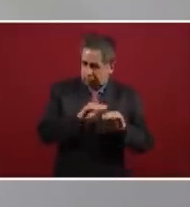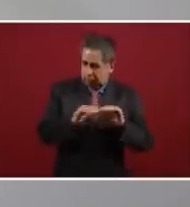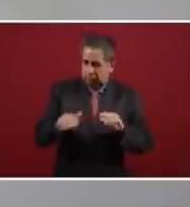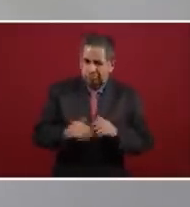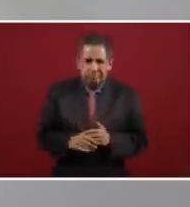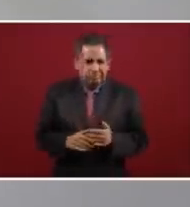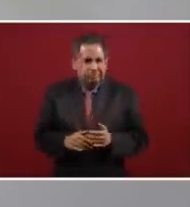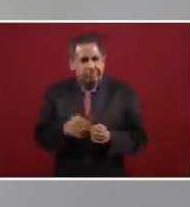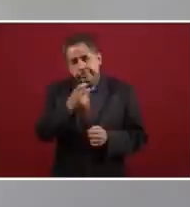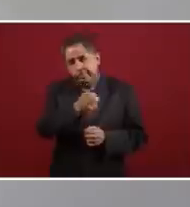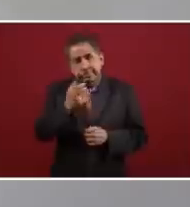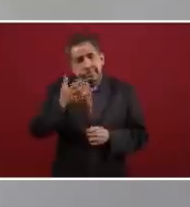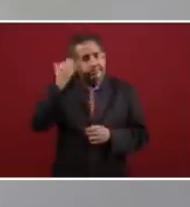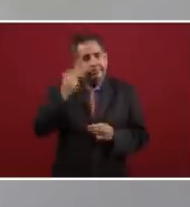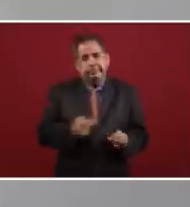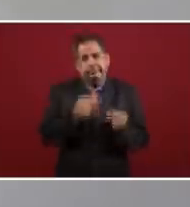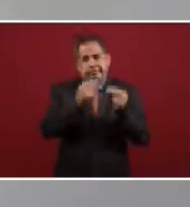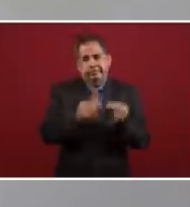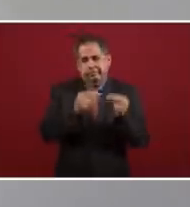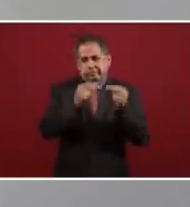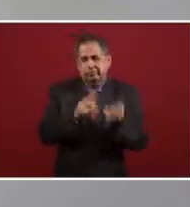eso eran los negocios